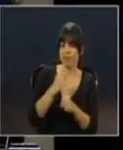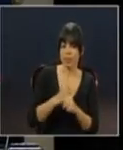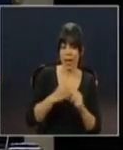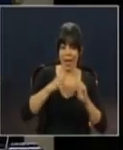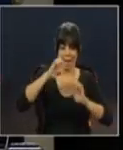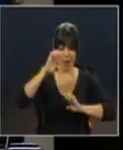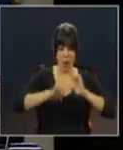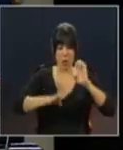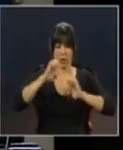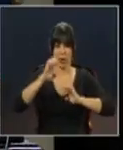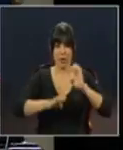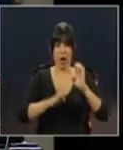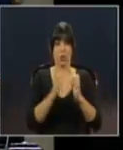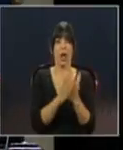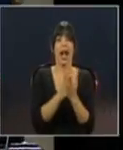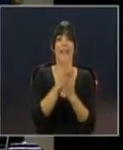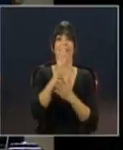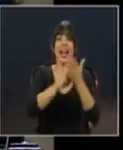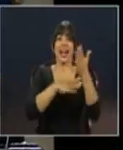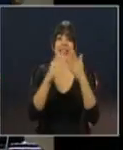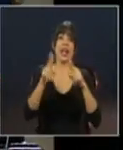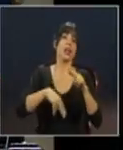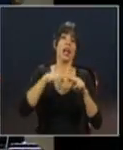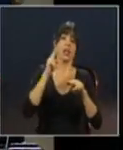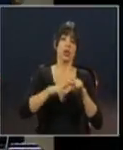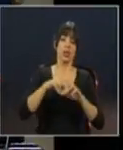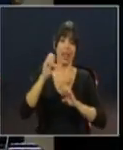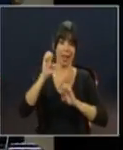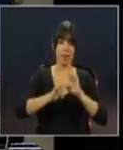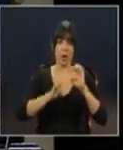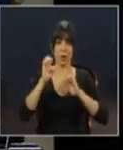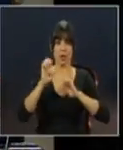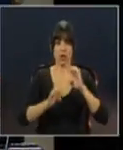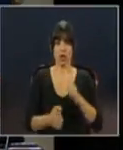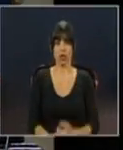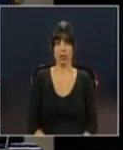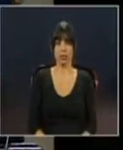evaluación mediante la Agenda Nacional de Evaluaciones.